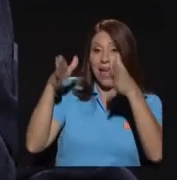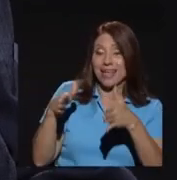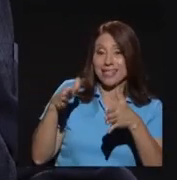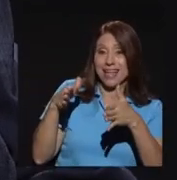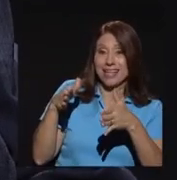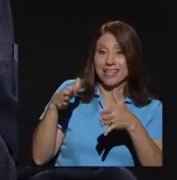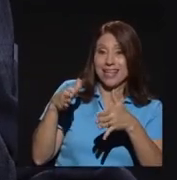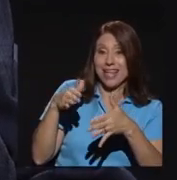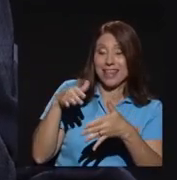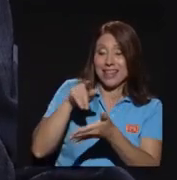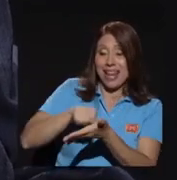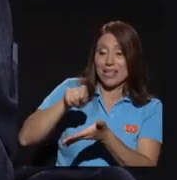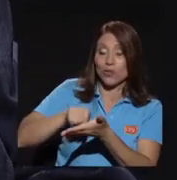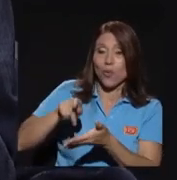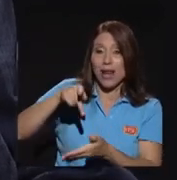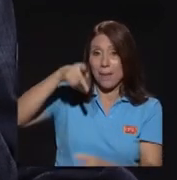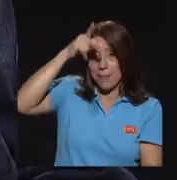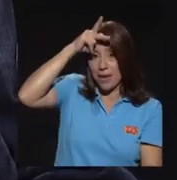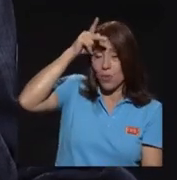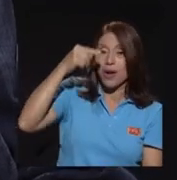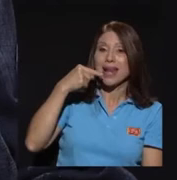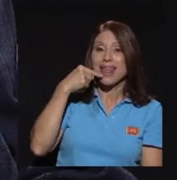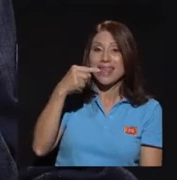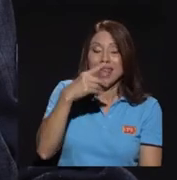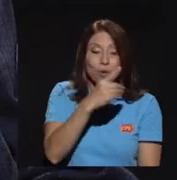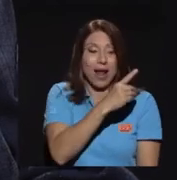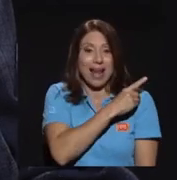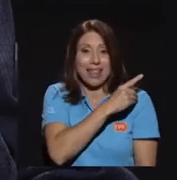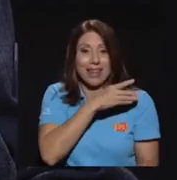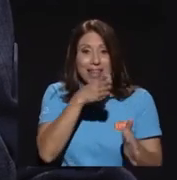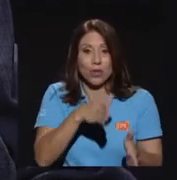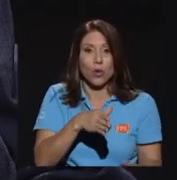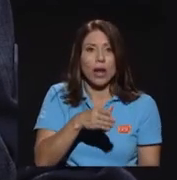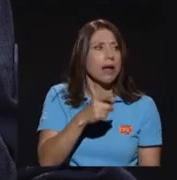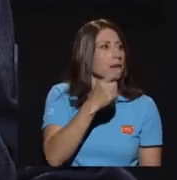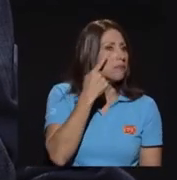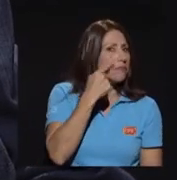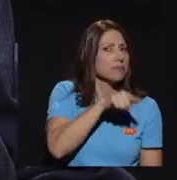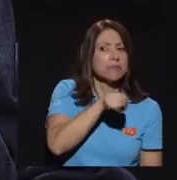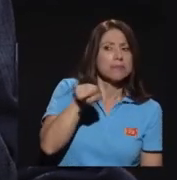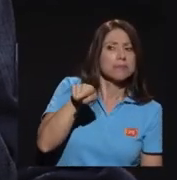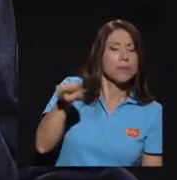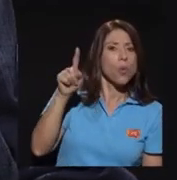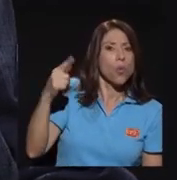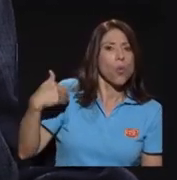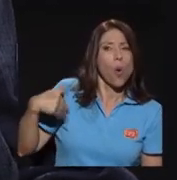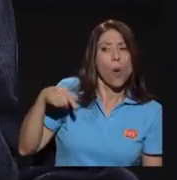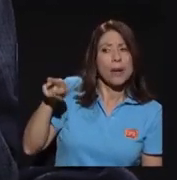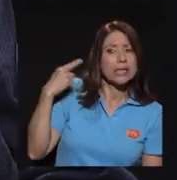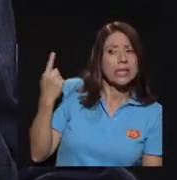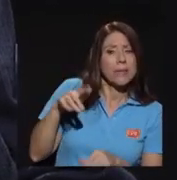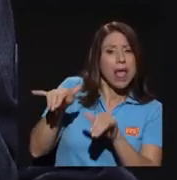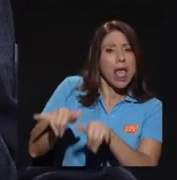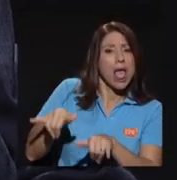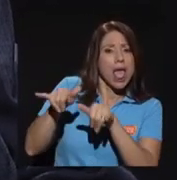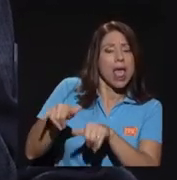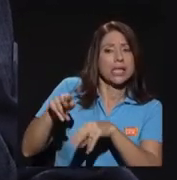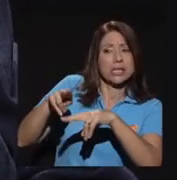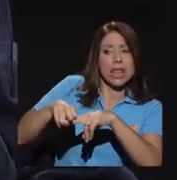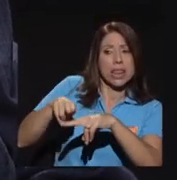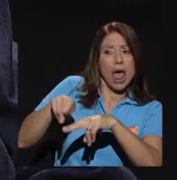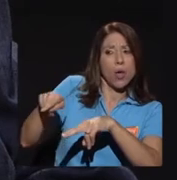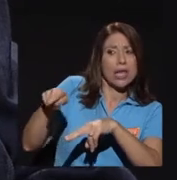escuela que exagerado en la fe carsfé que creo que hay un hombre y que se pasaba sentada una banca que no sería